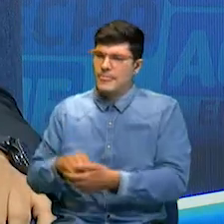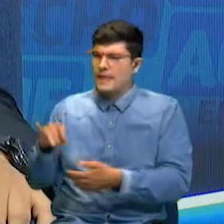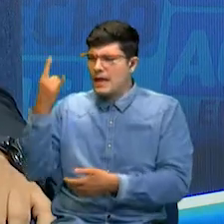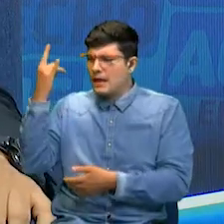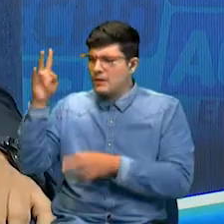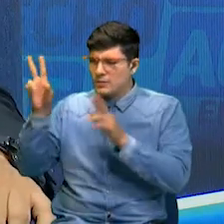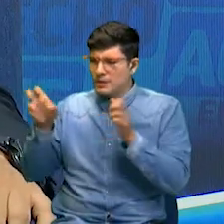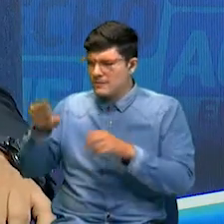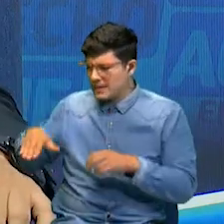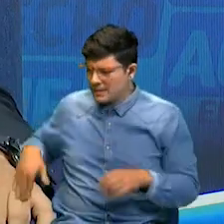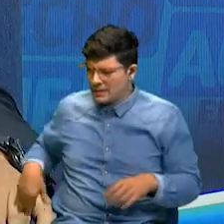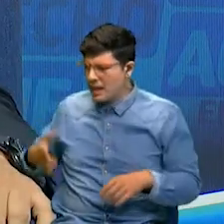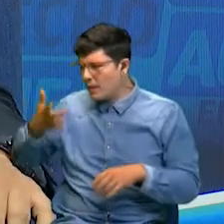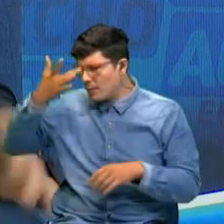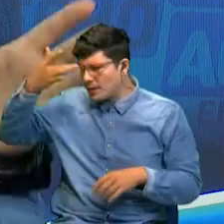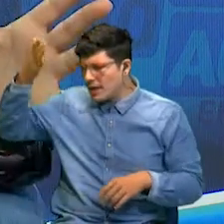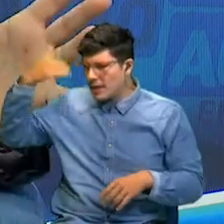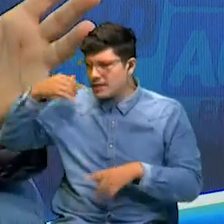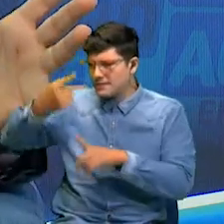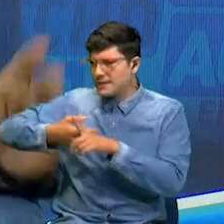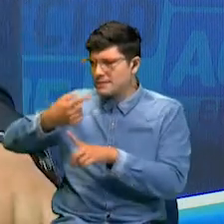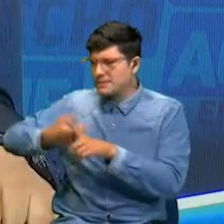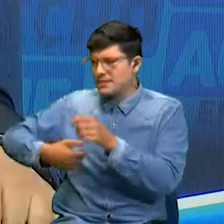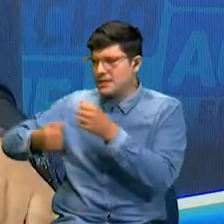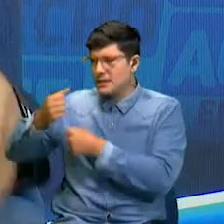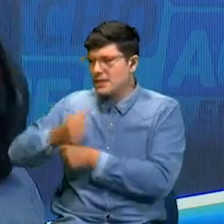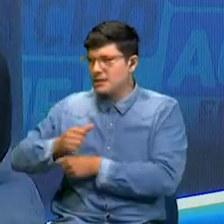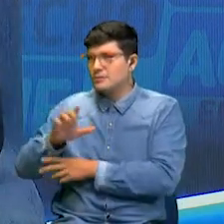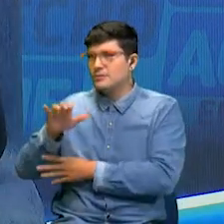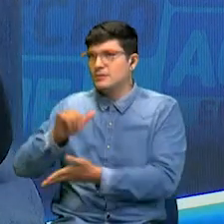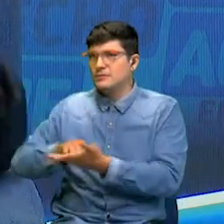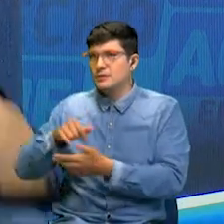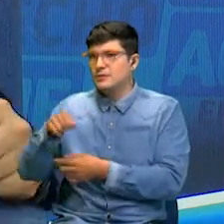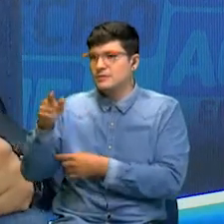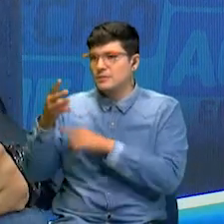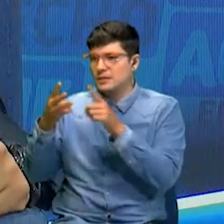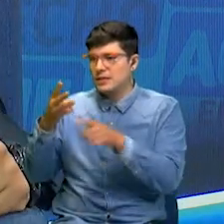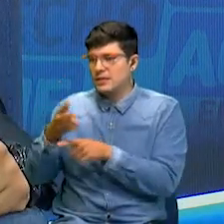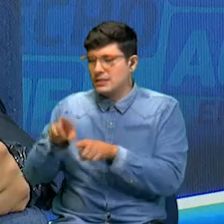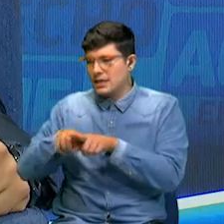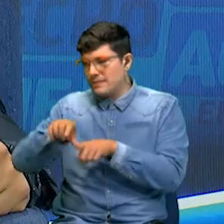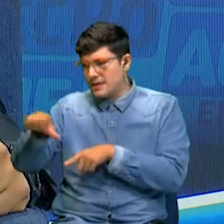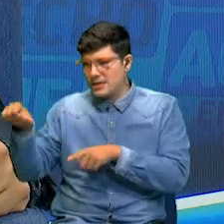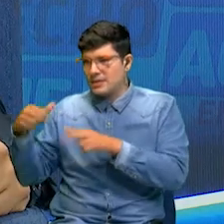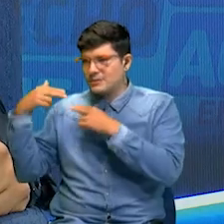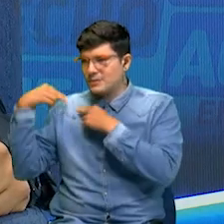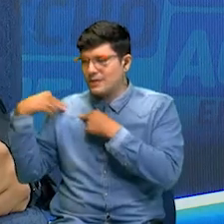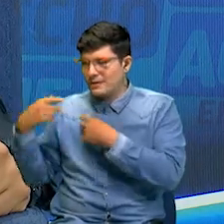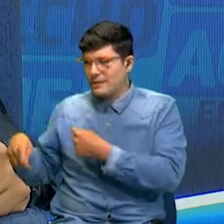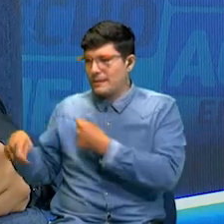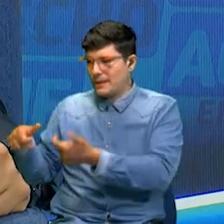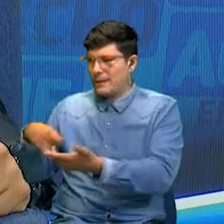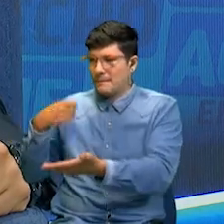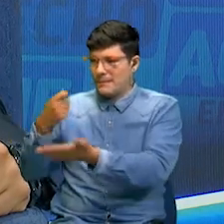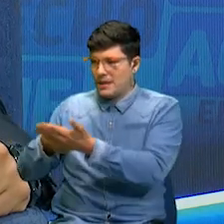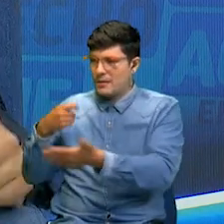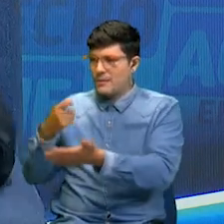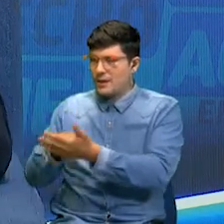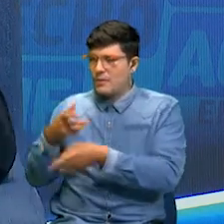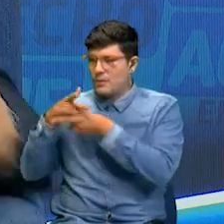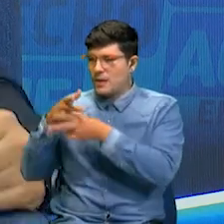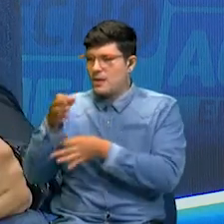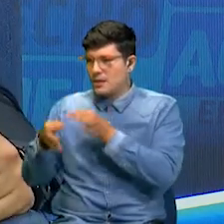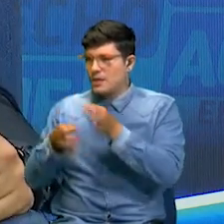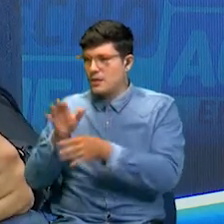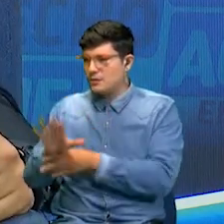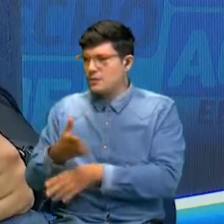retroactivo por esos meses, años en los que estas tres hermanas responsables sí estuvieron al cuidado de su madre